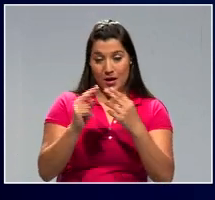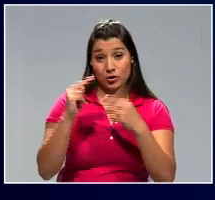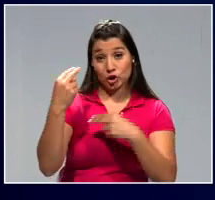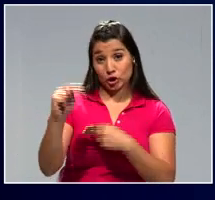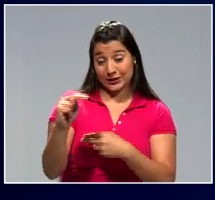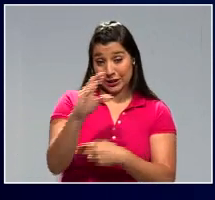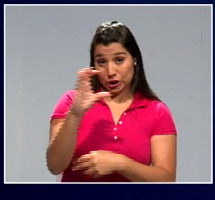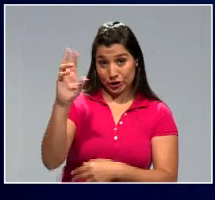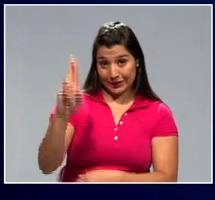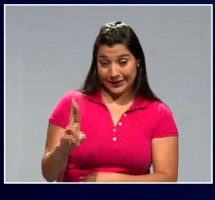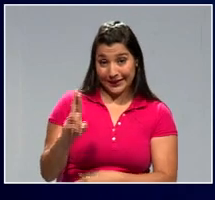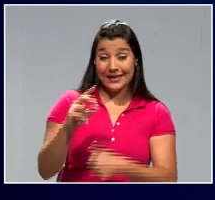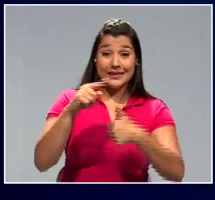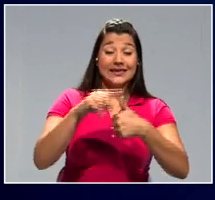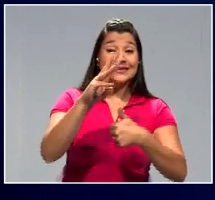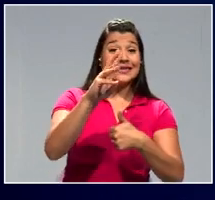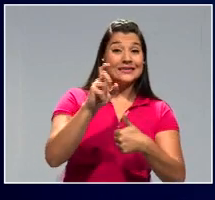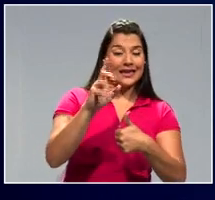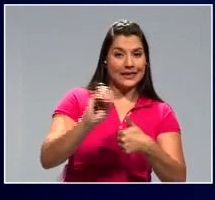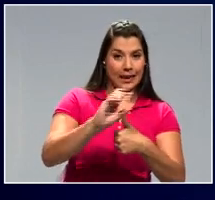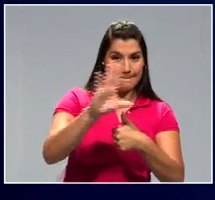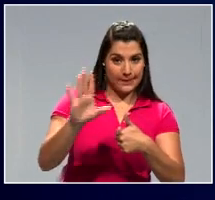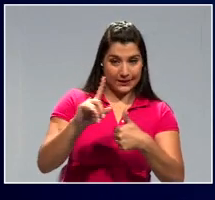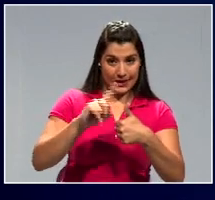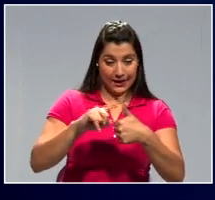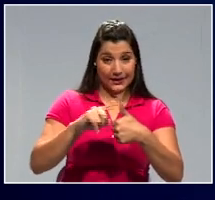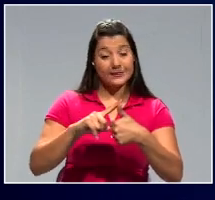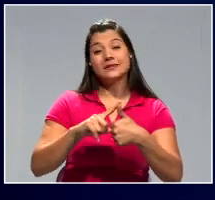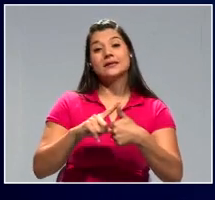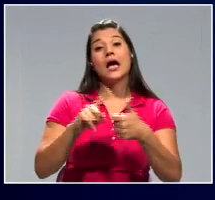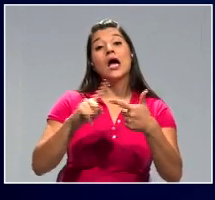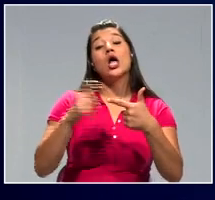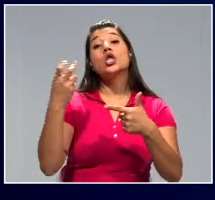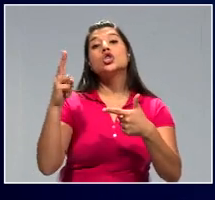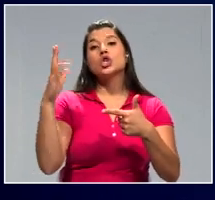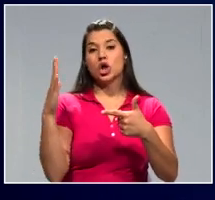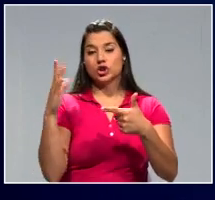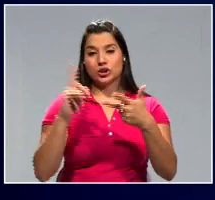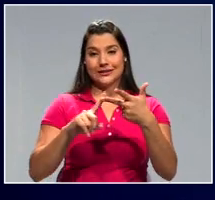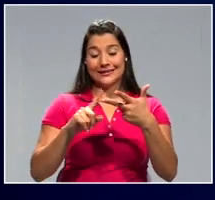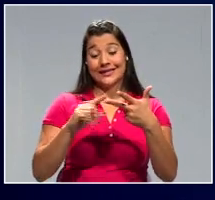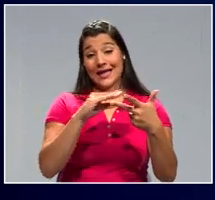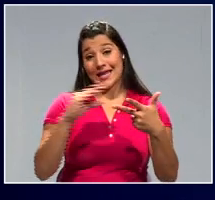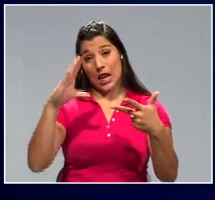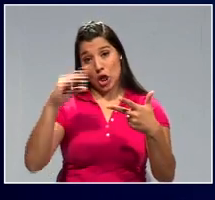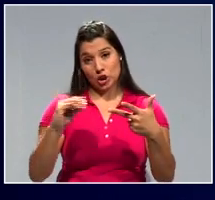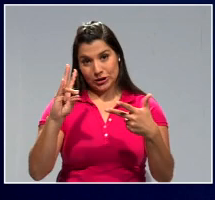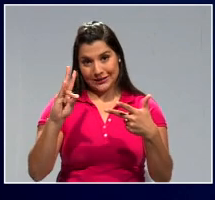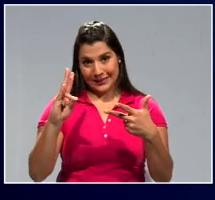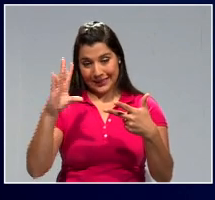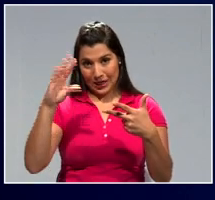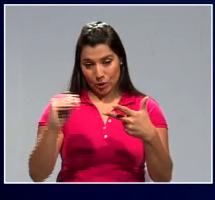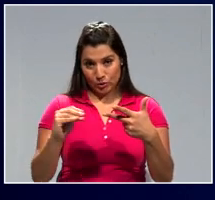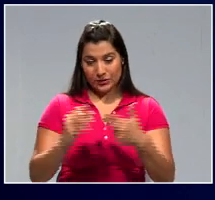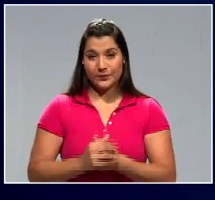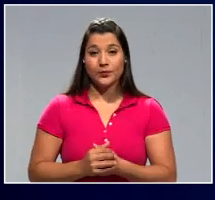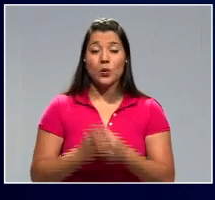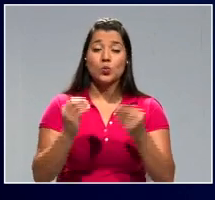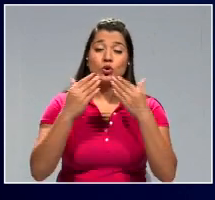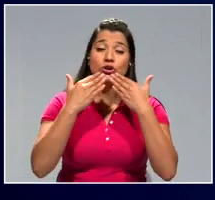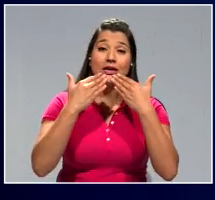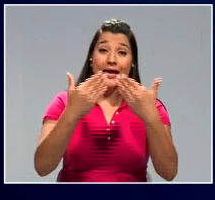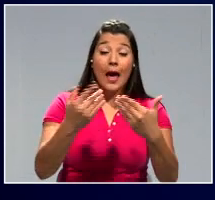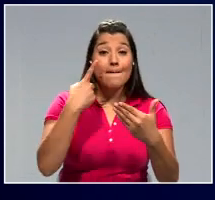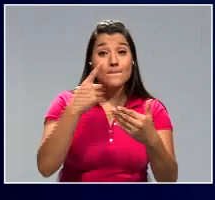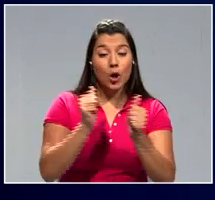Costa Rica Noticias, 6:30 de la mañana, la edición del mediodía y el estelar a las 7 de la tarde. Gracias